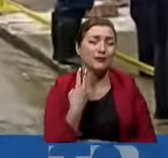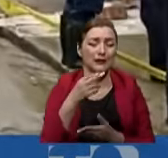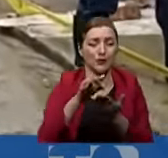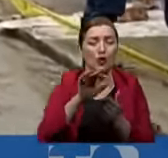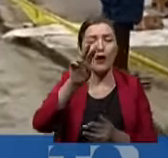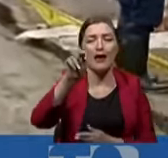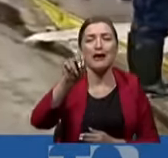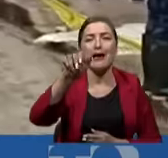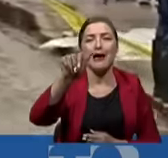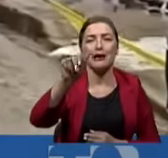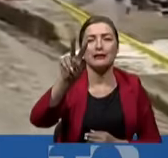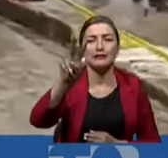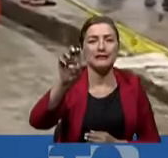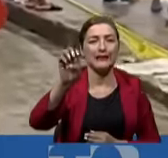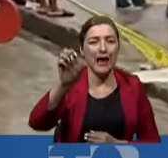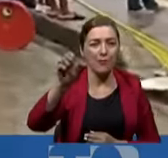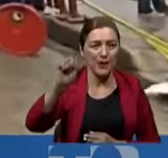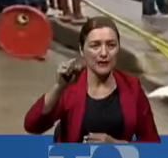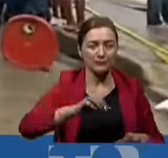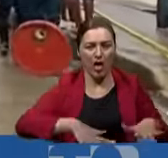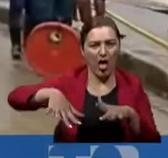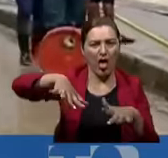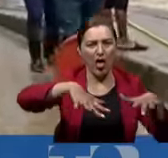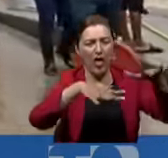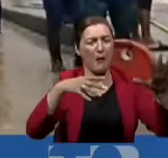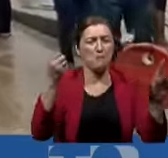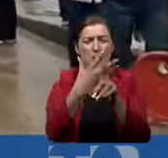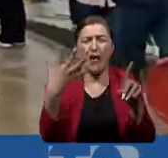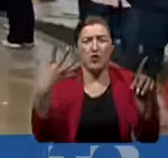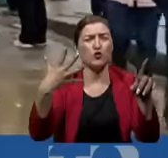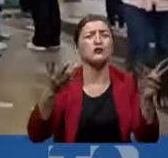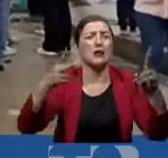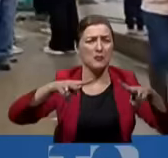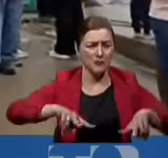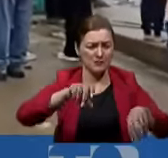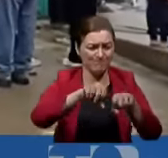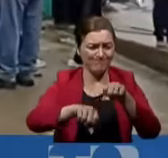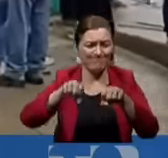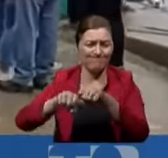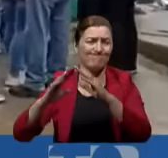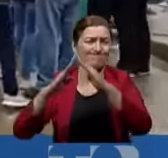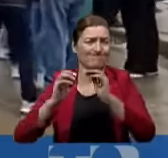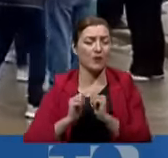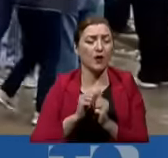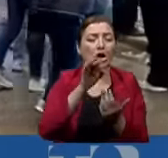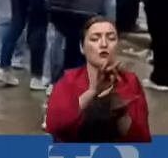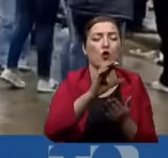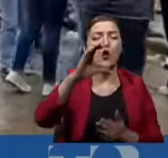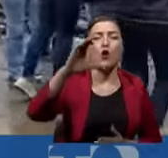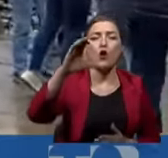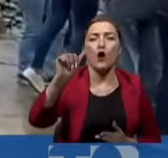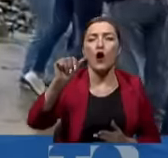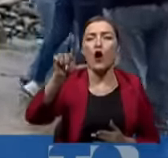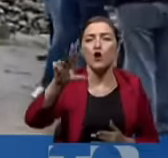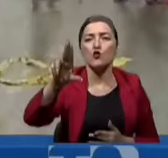Naves, que también fue la crecida del río Naves Chico, como también el cantón Caluma. Es decir,